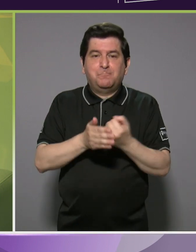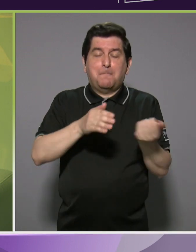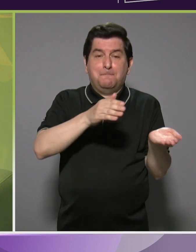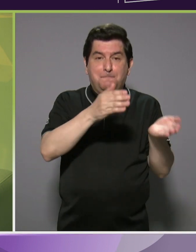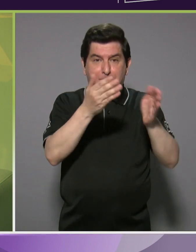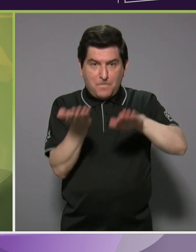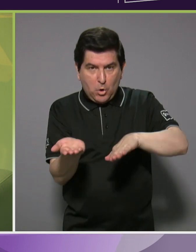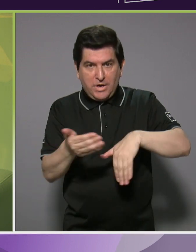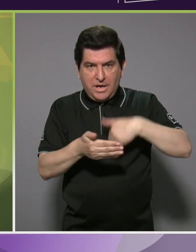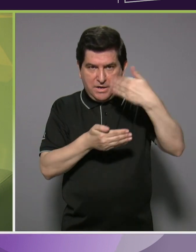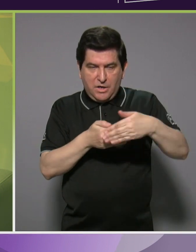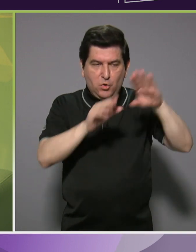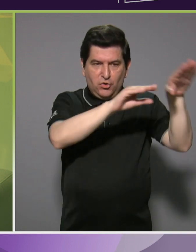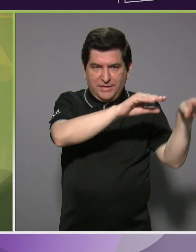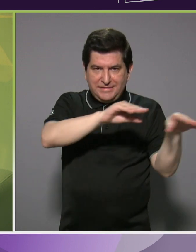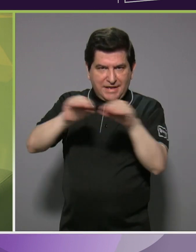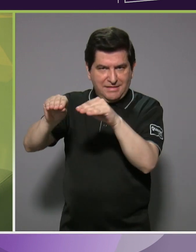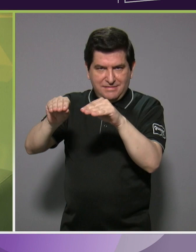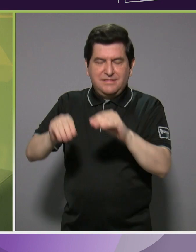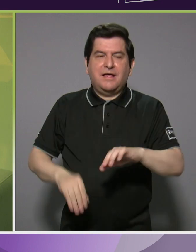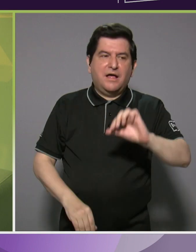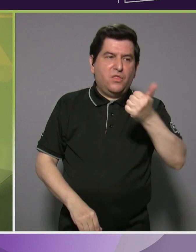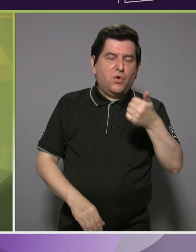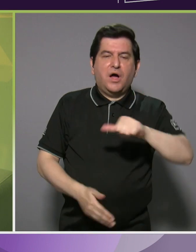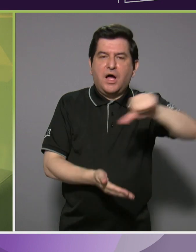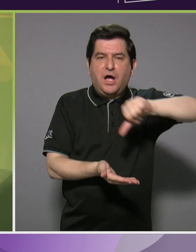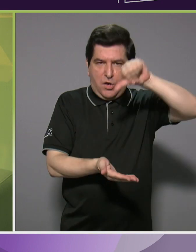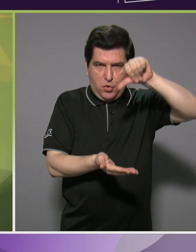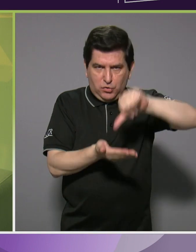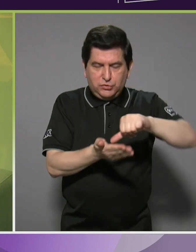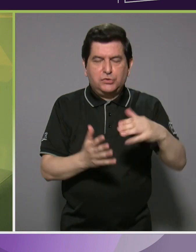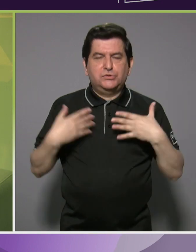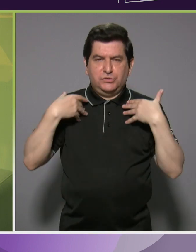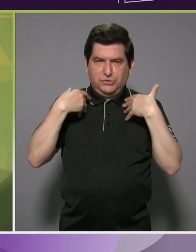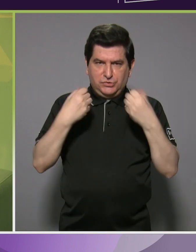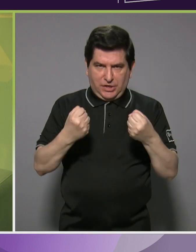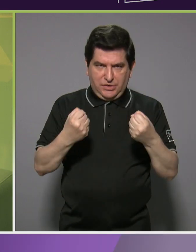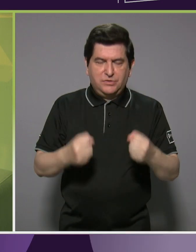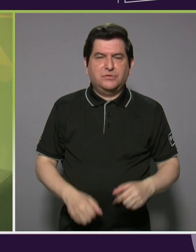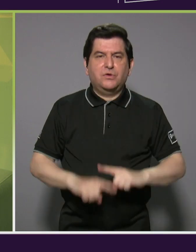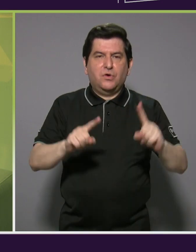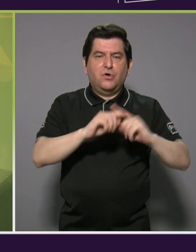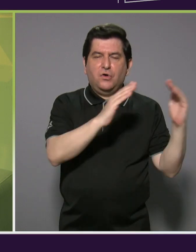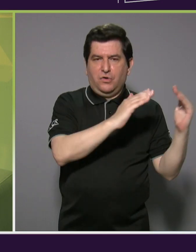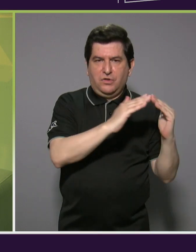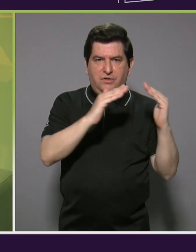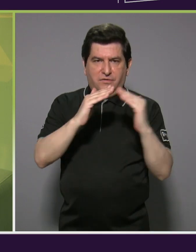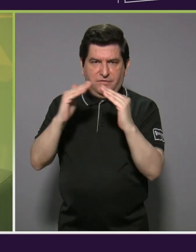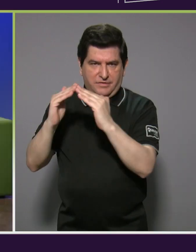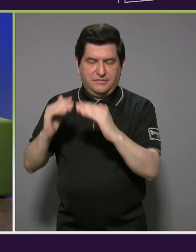fallecieron tras su traslado a otros centros de salud y otros hogares, ¿verdad?